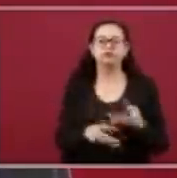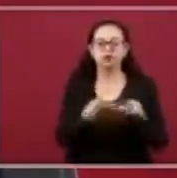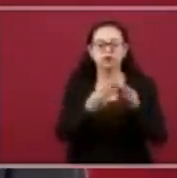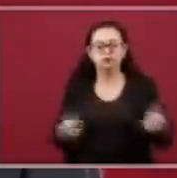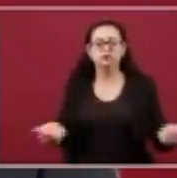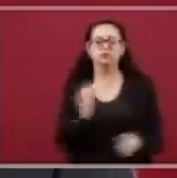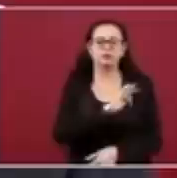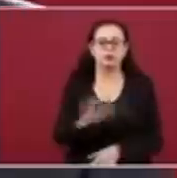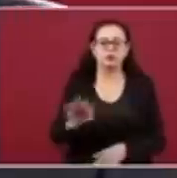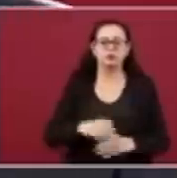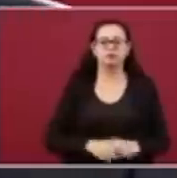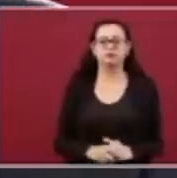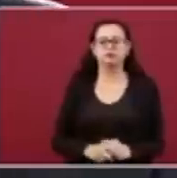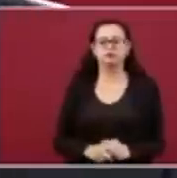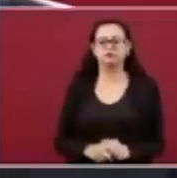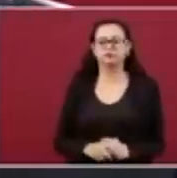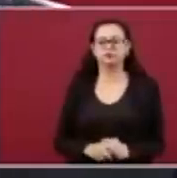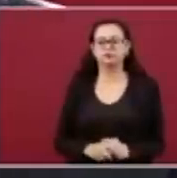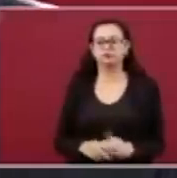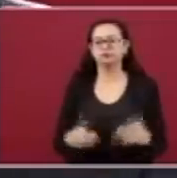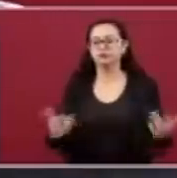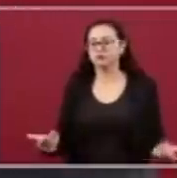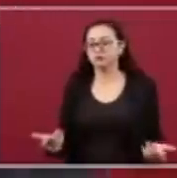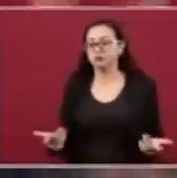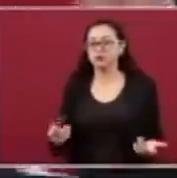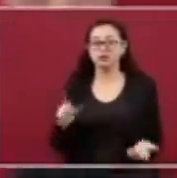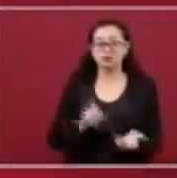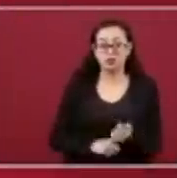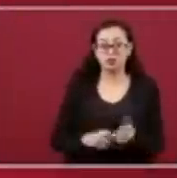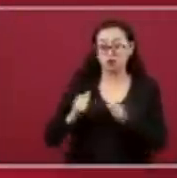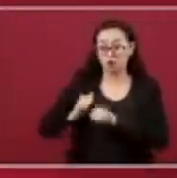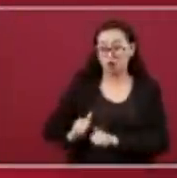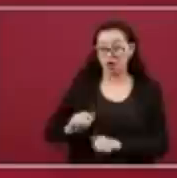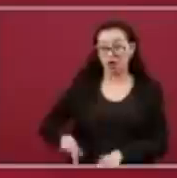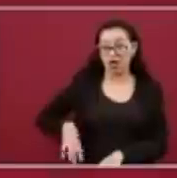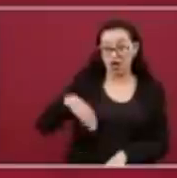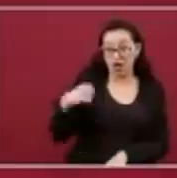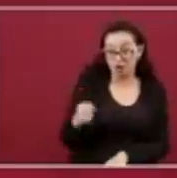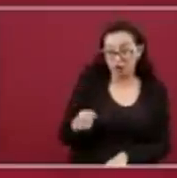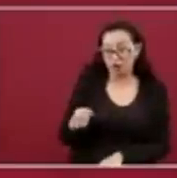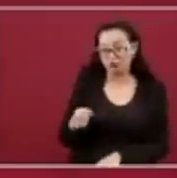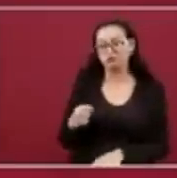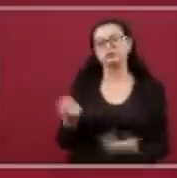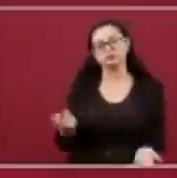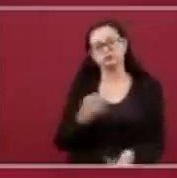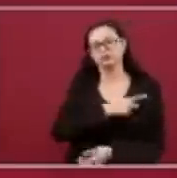Acerca de abusos que se cometen, pues tiene que actuarse